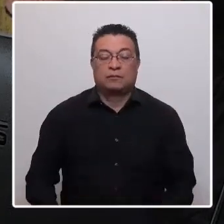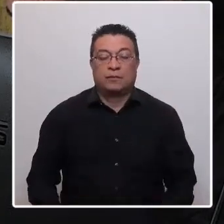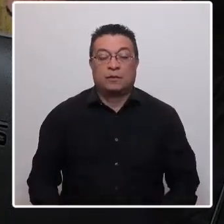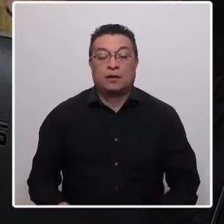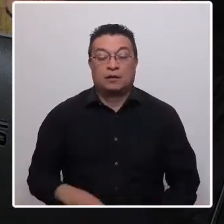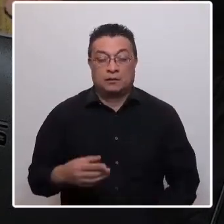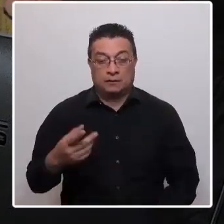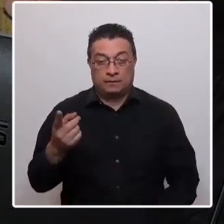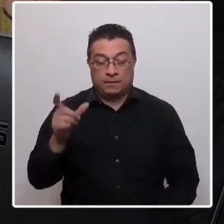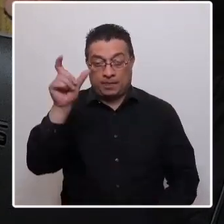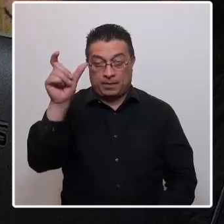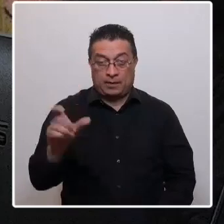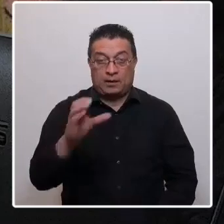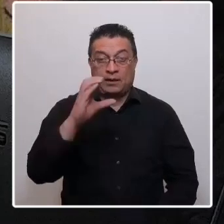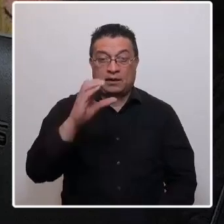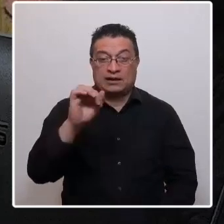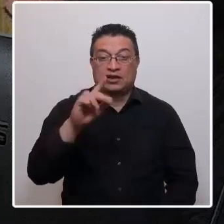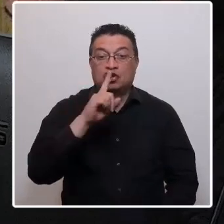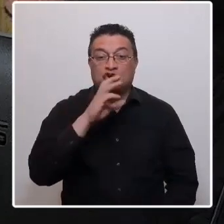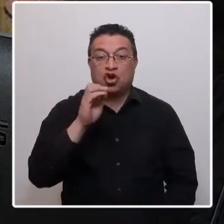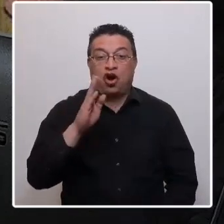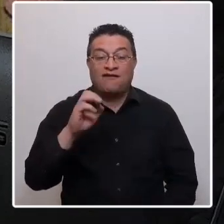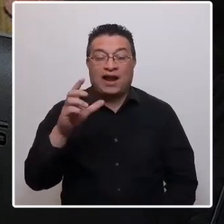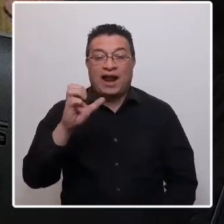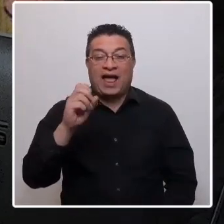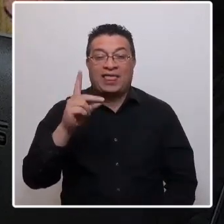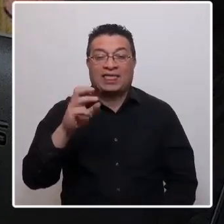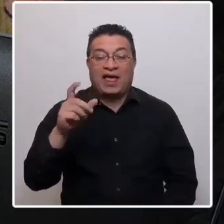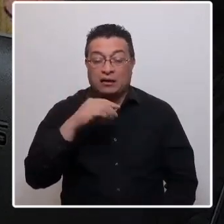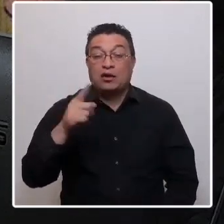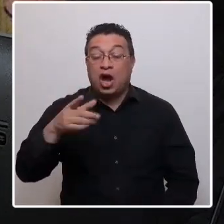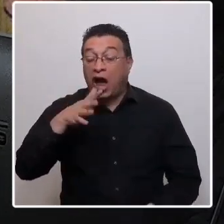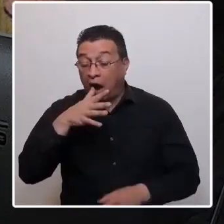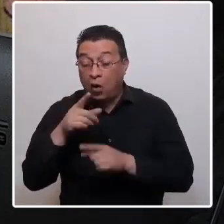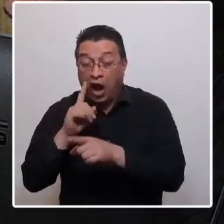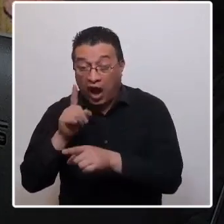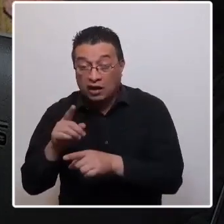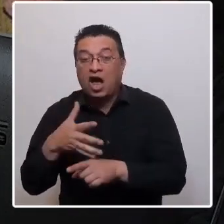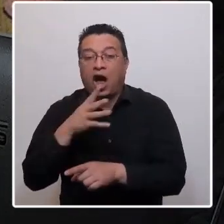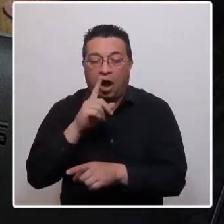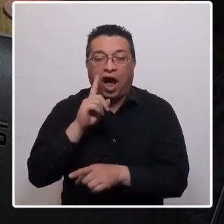convencional Cristóbal Andrade recién dijo, donde hay agua hay vida.